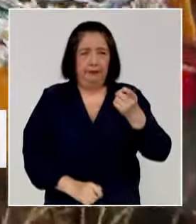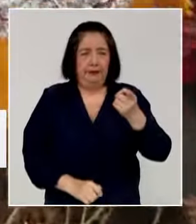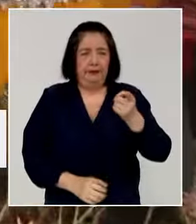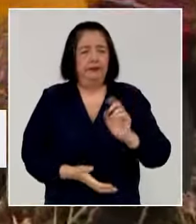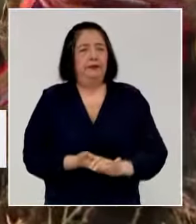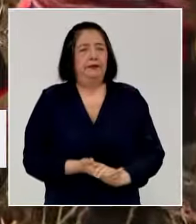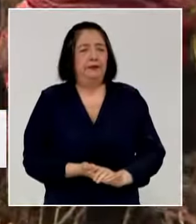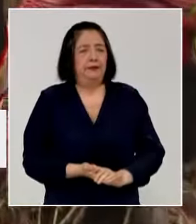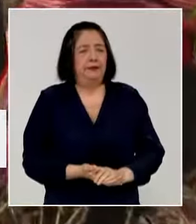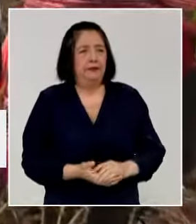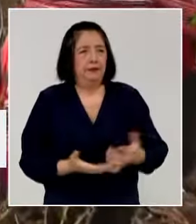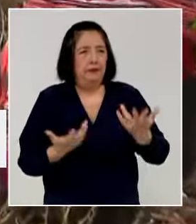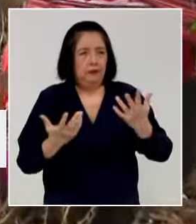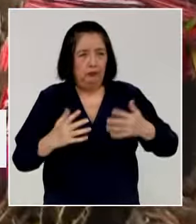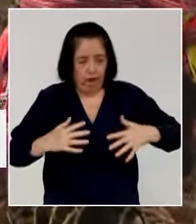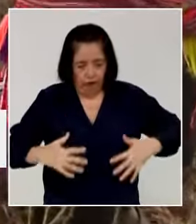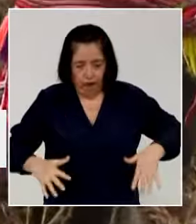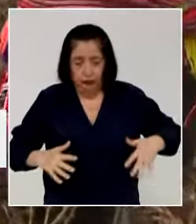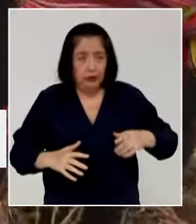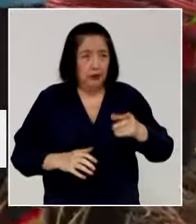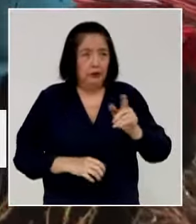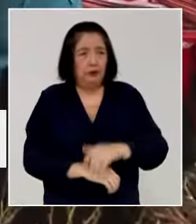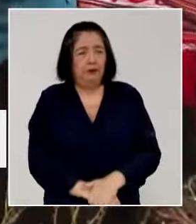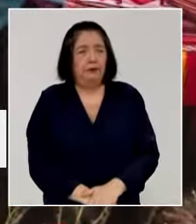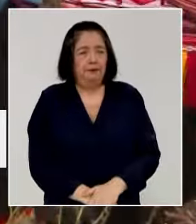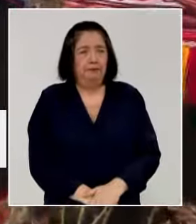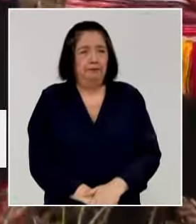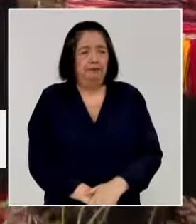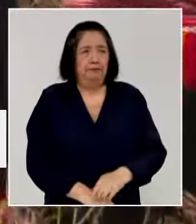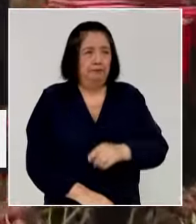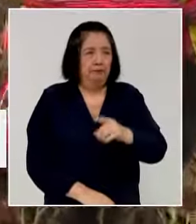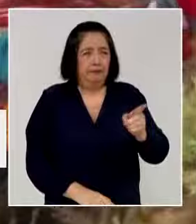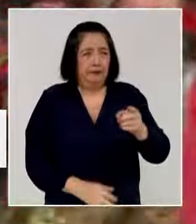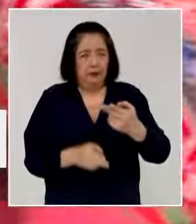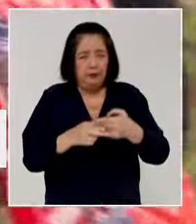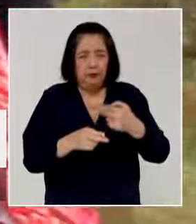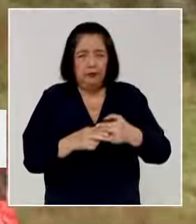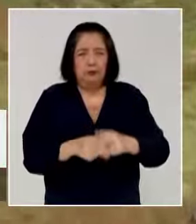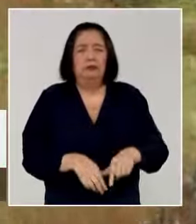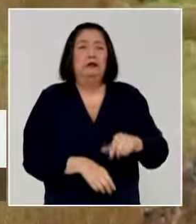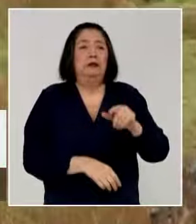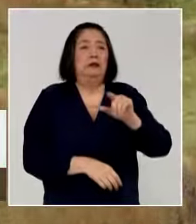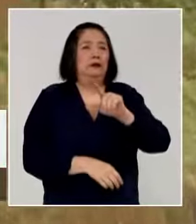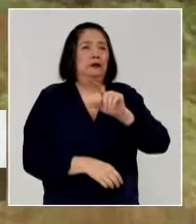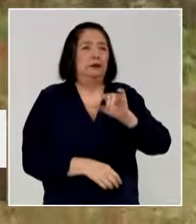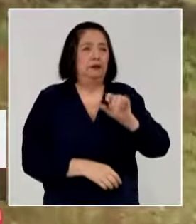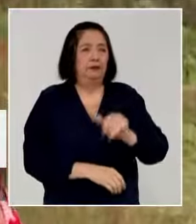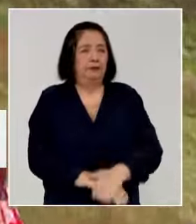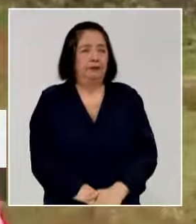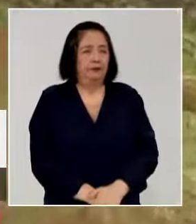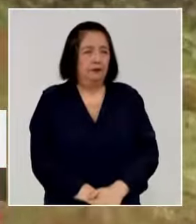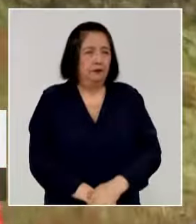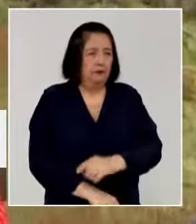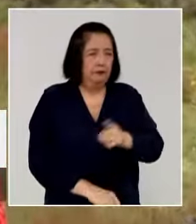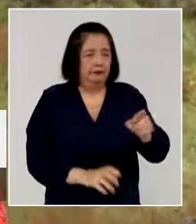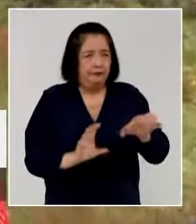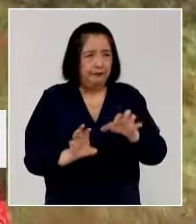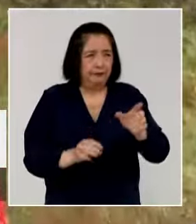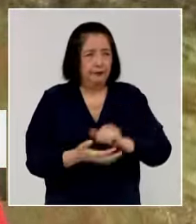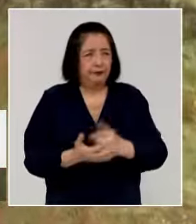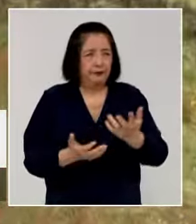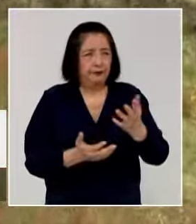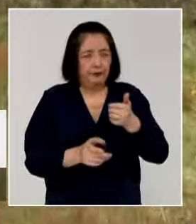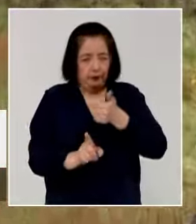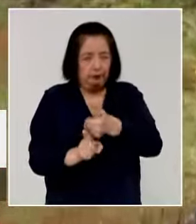es pollera. Ajá. Ajá. Esto es lijla. La lijla, miren qué bonito. Ellos hacen con su